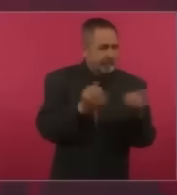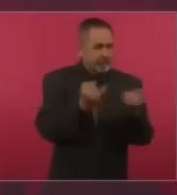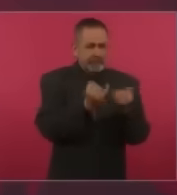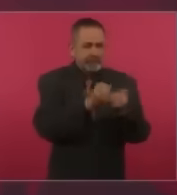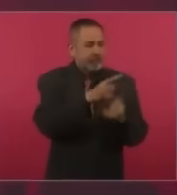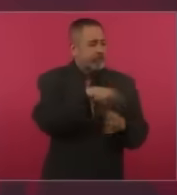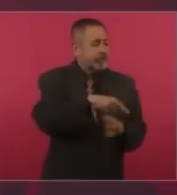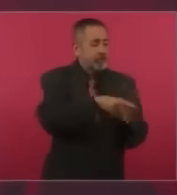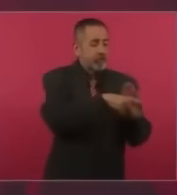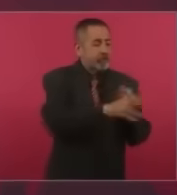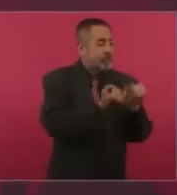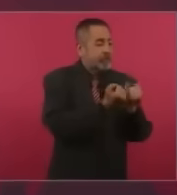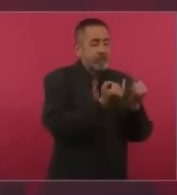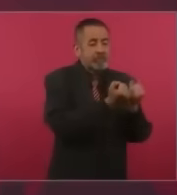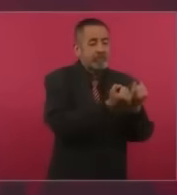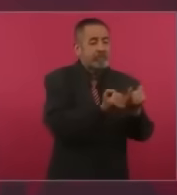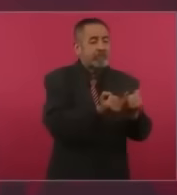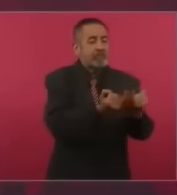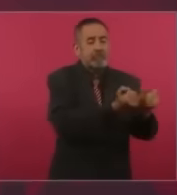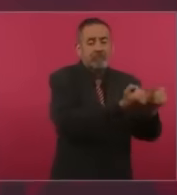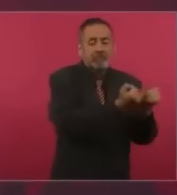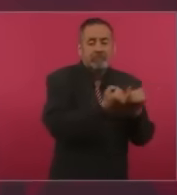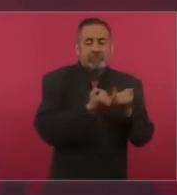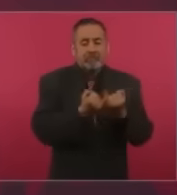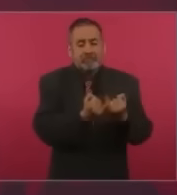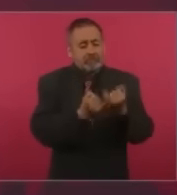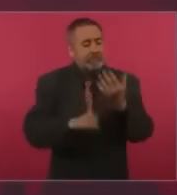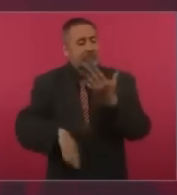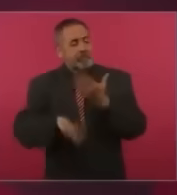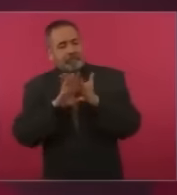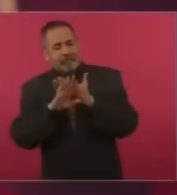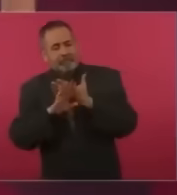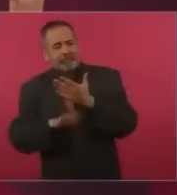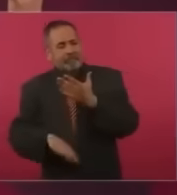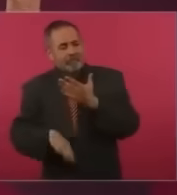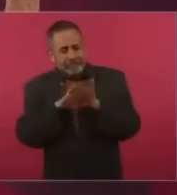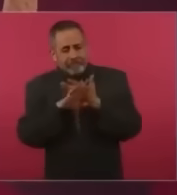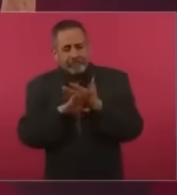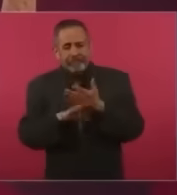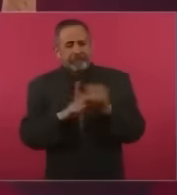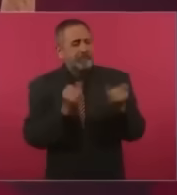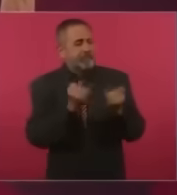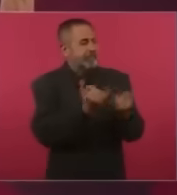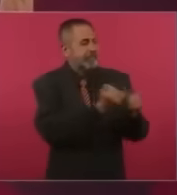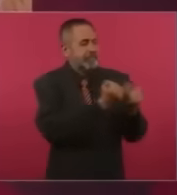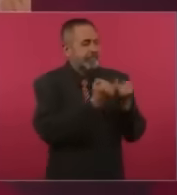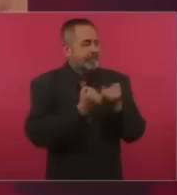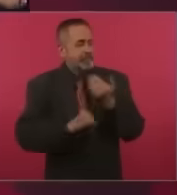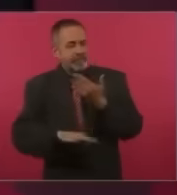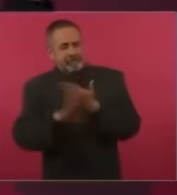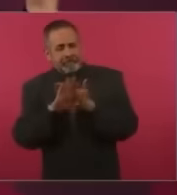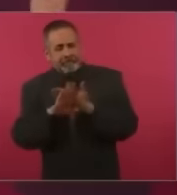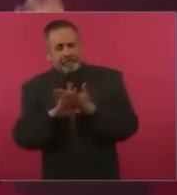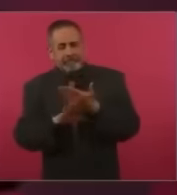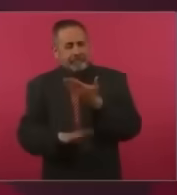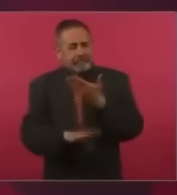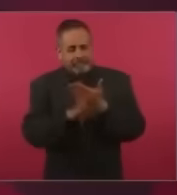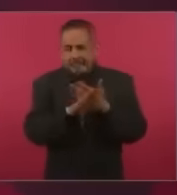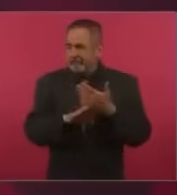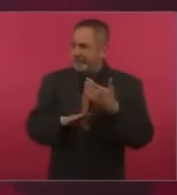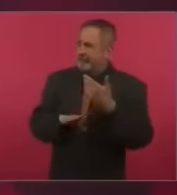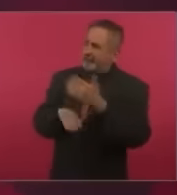mientras la miseria siga siendo masiva en la práctica y sin decirlo López Obrador considera a tales reivindicaciones una